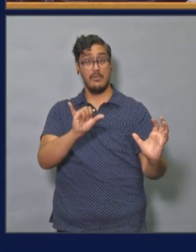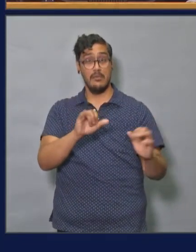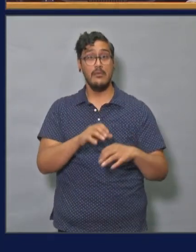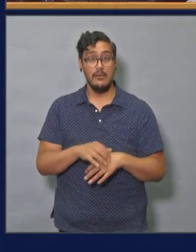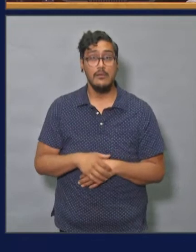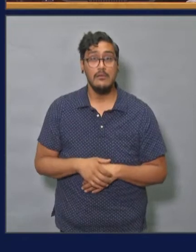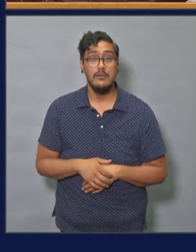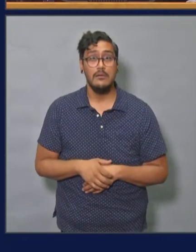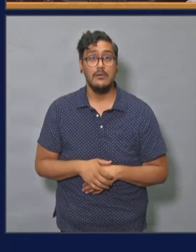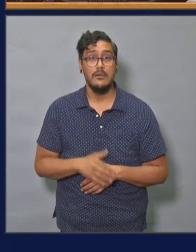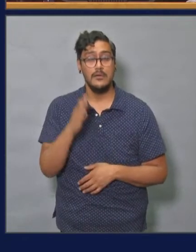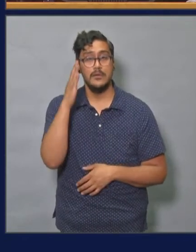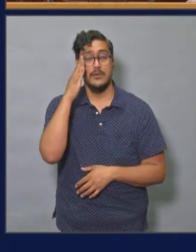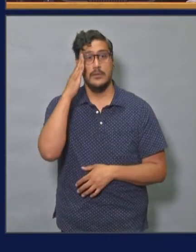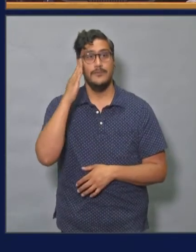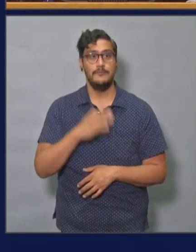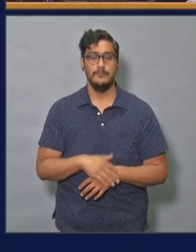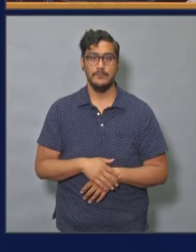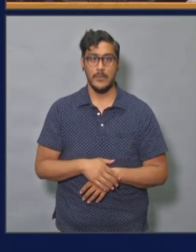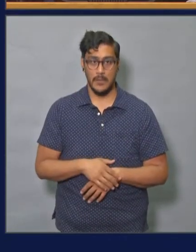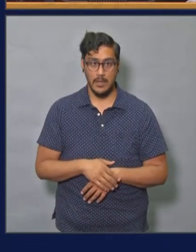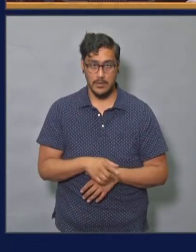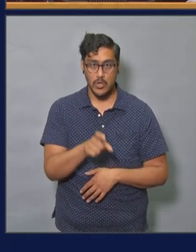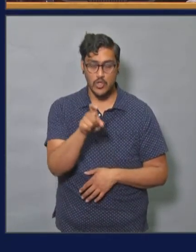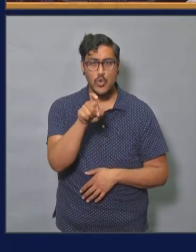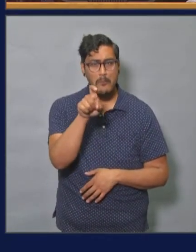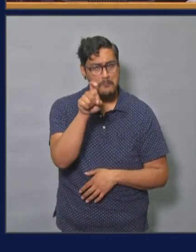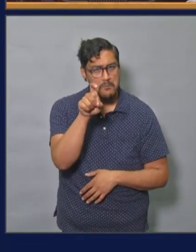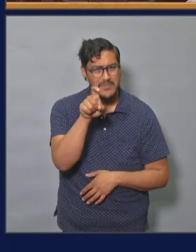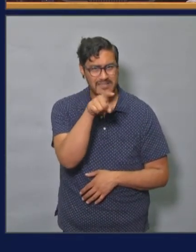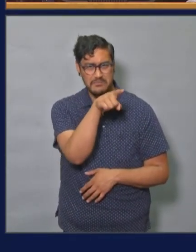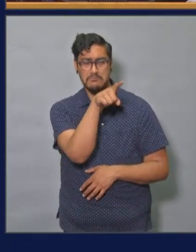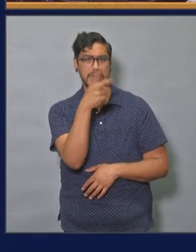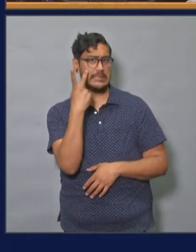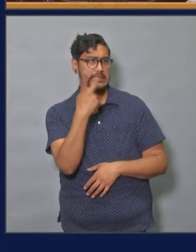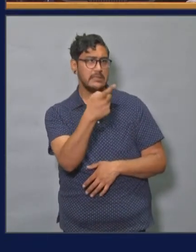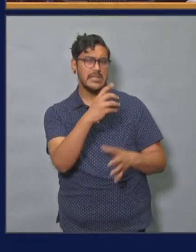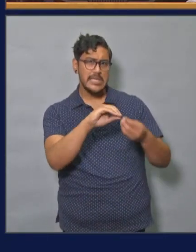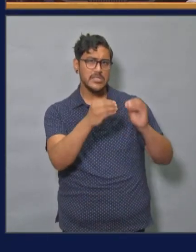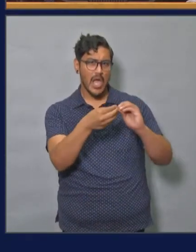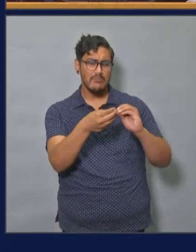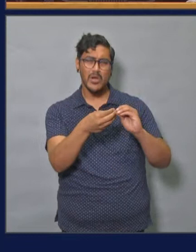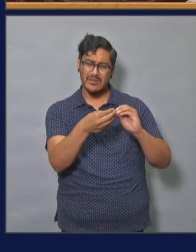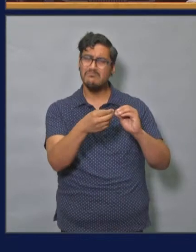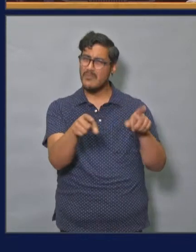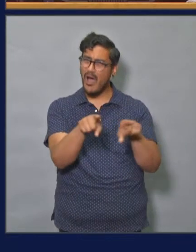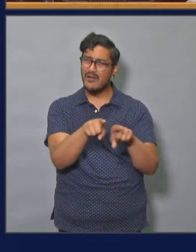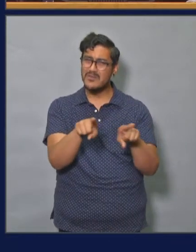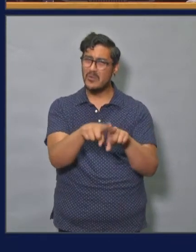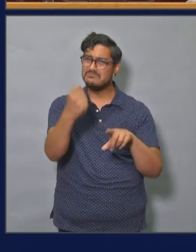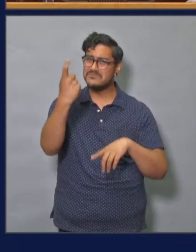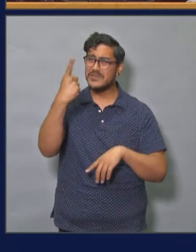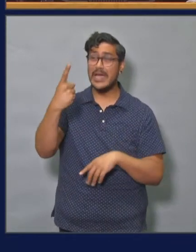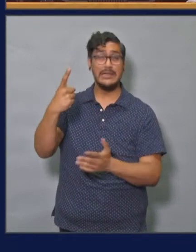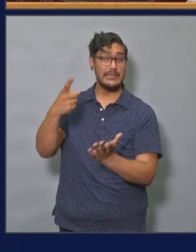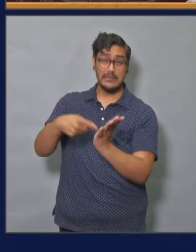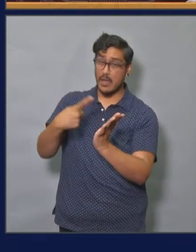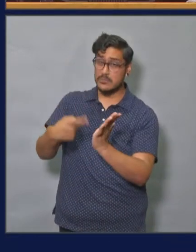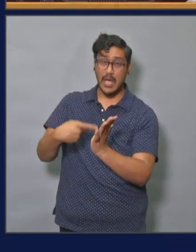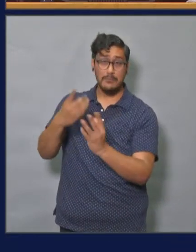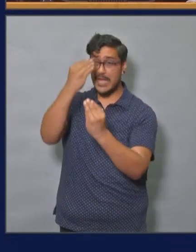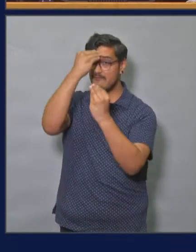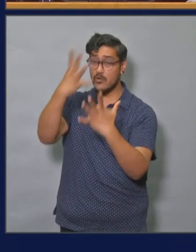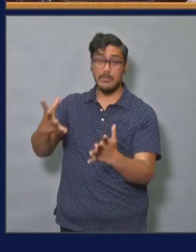fallecimientos, deben interpretarse con precaución debido a los retrasos en el informe de datos. Como